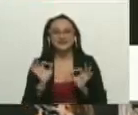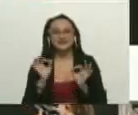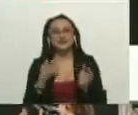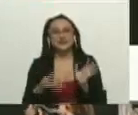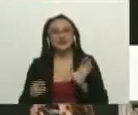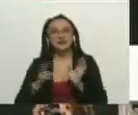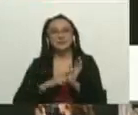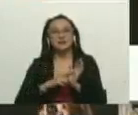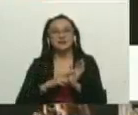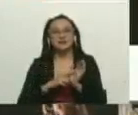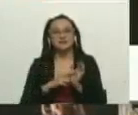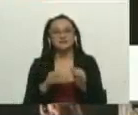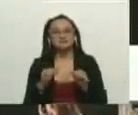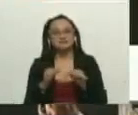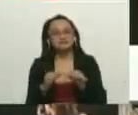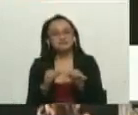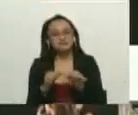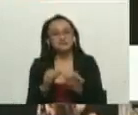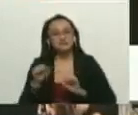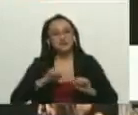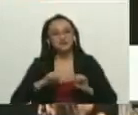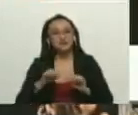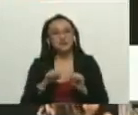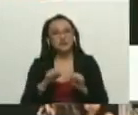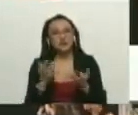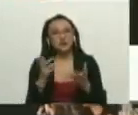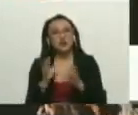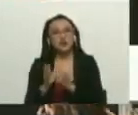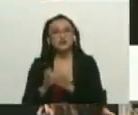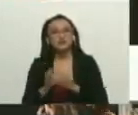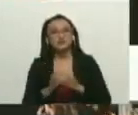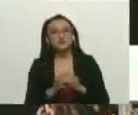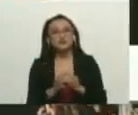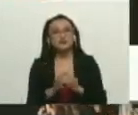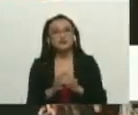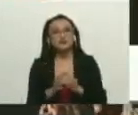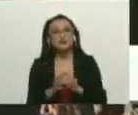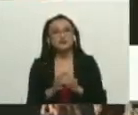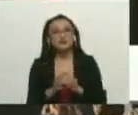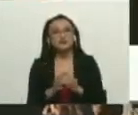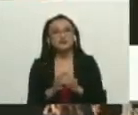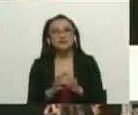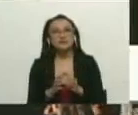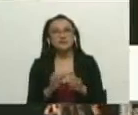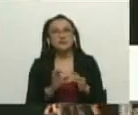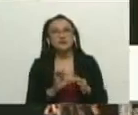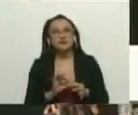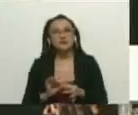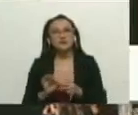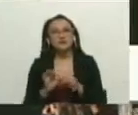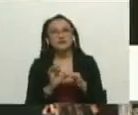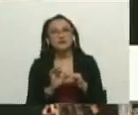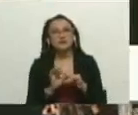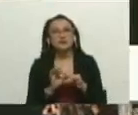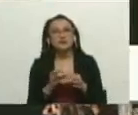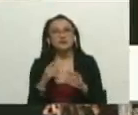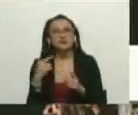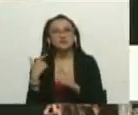repetir. Dirigir nuestro accionar a organizar, unir y